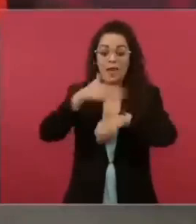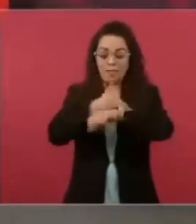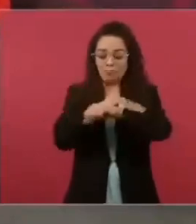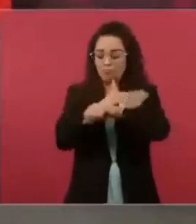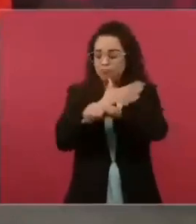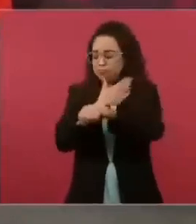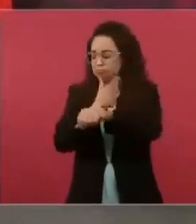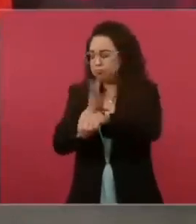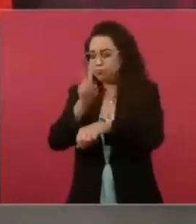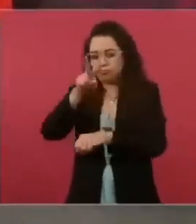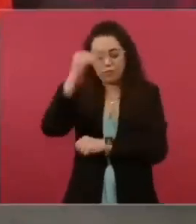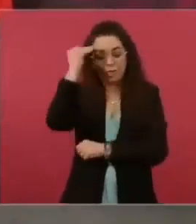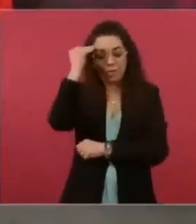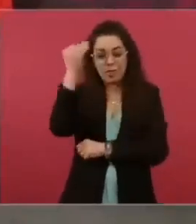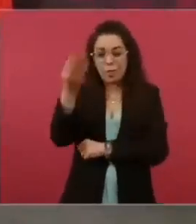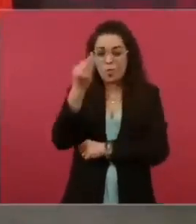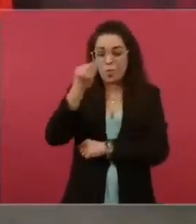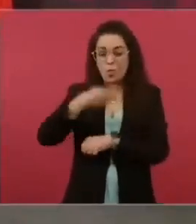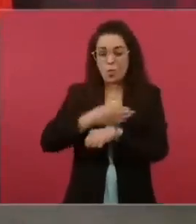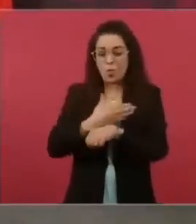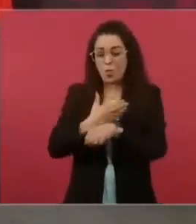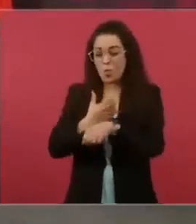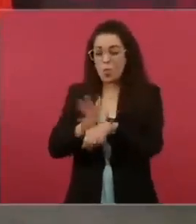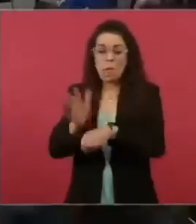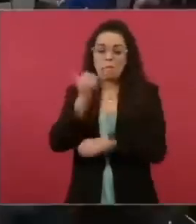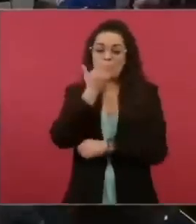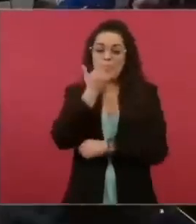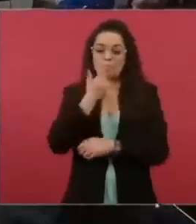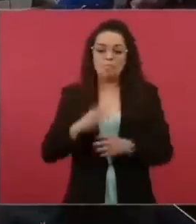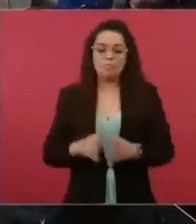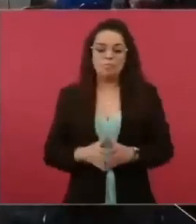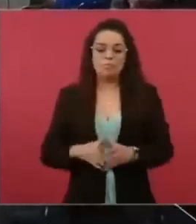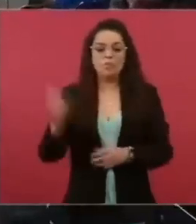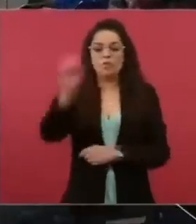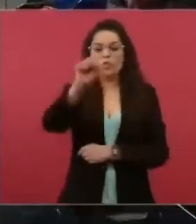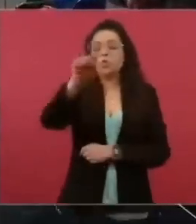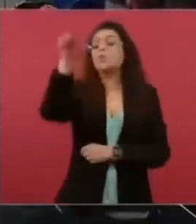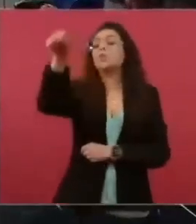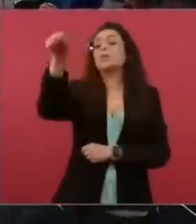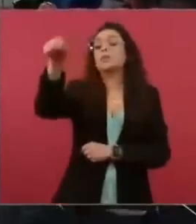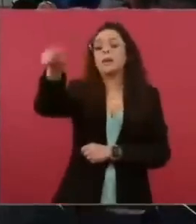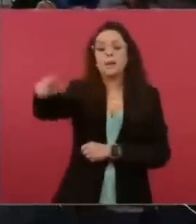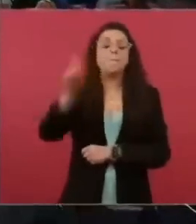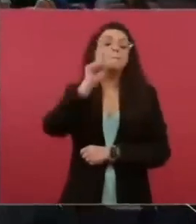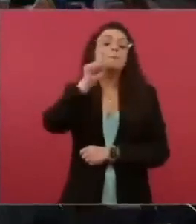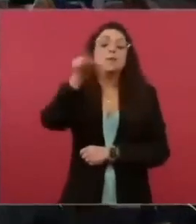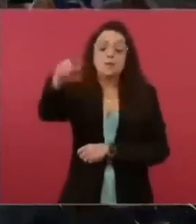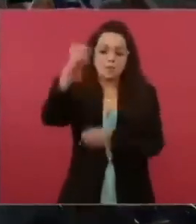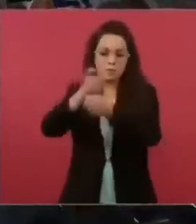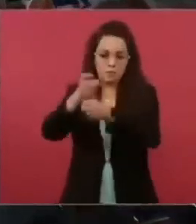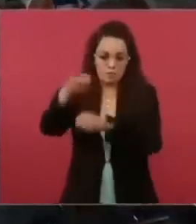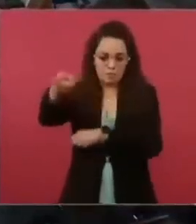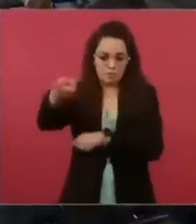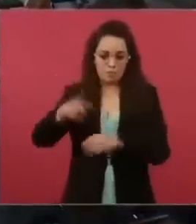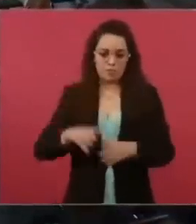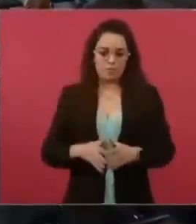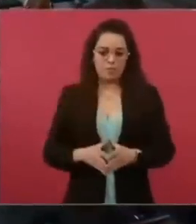tiempo muchísimo, ¿sí? No, él es el primero mañana, nada más.